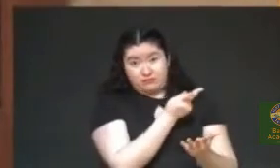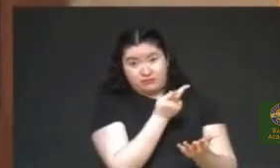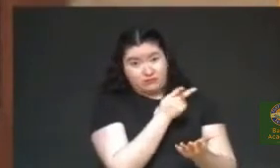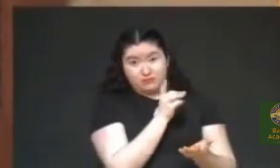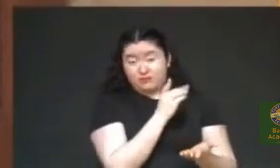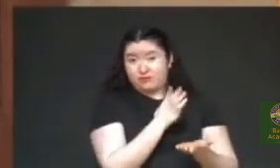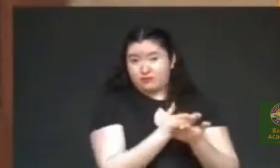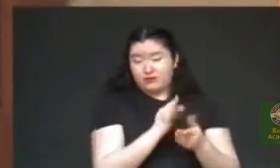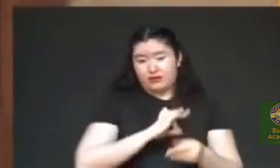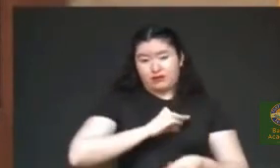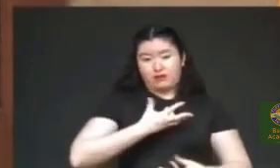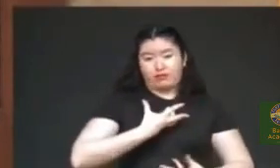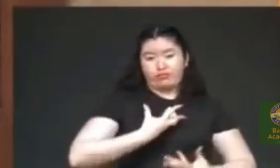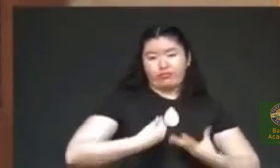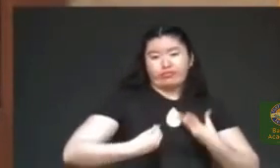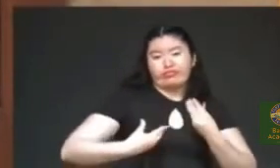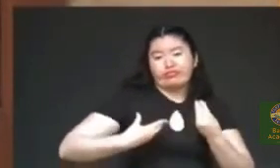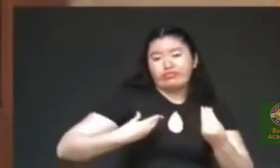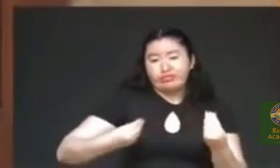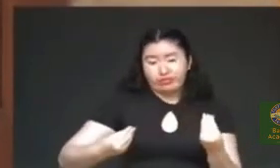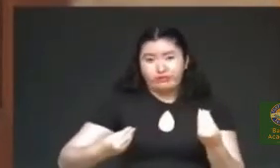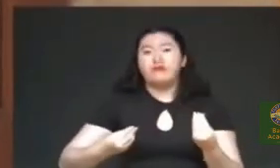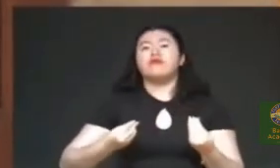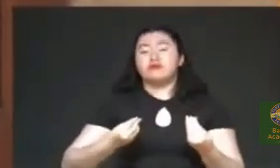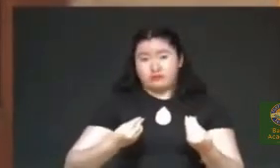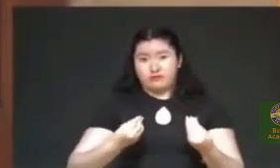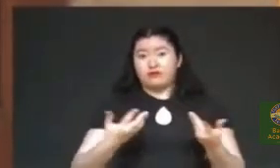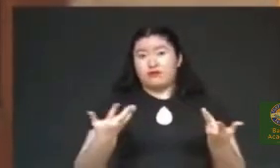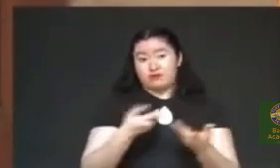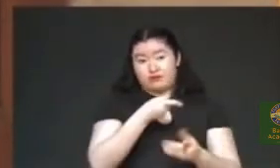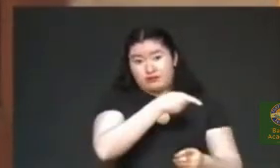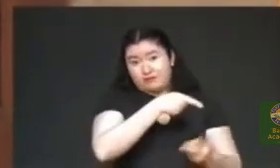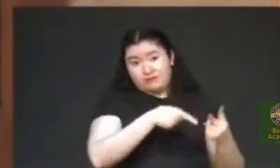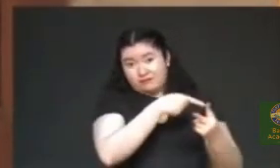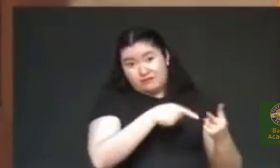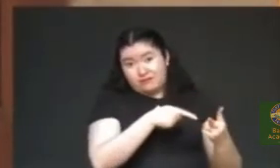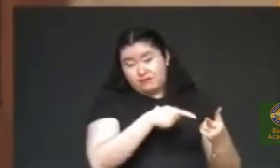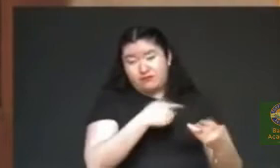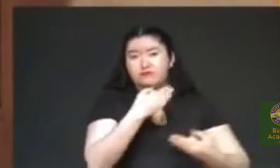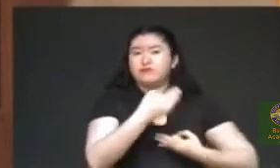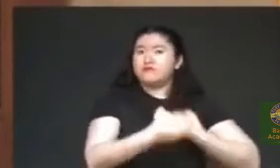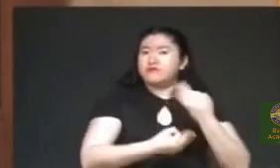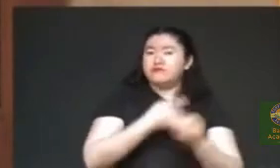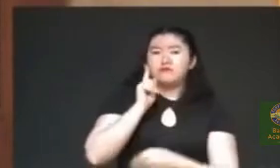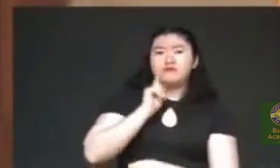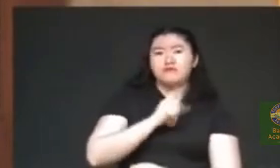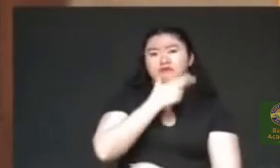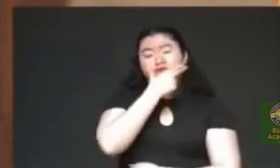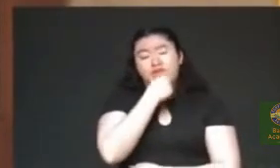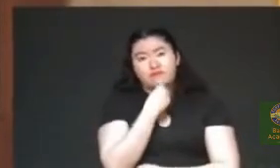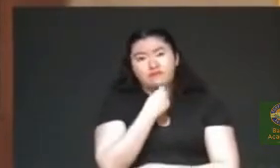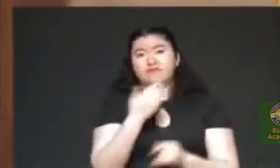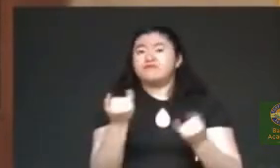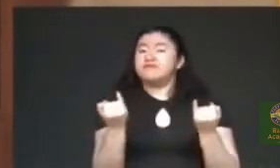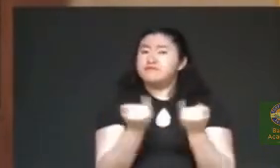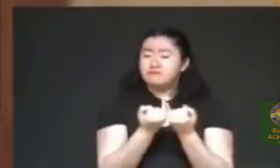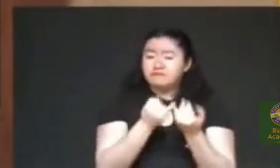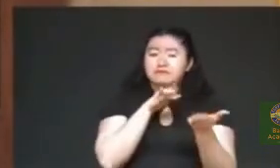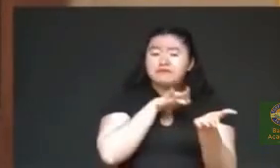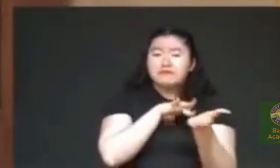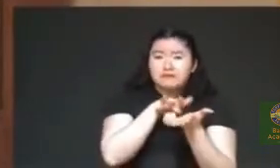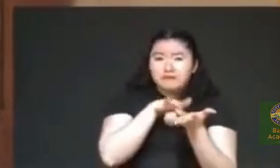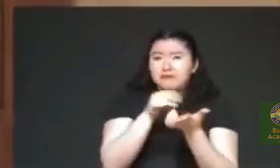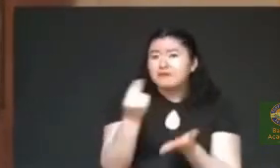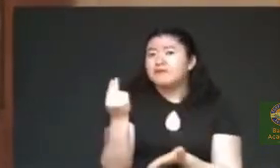de una pandemia, de una epidemia. Aquí todos tenemos que colaborar para la entrada a clases, todos y todas. Entonces, si ellos quieren colaborar,